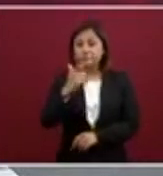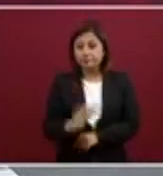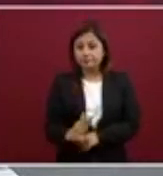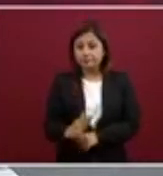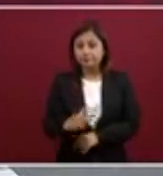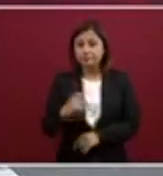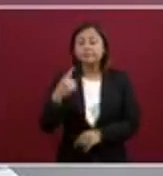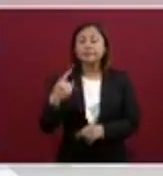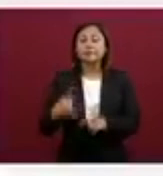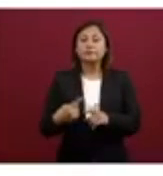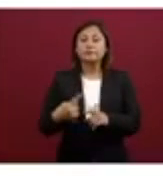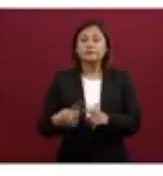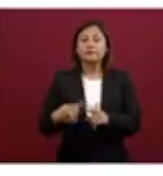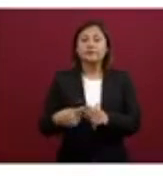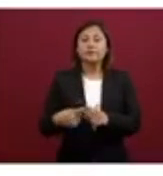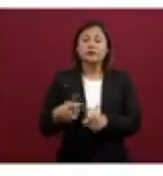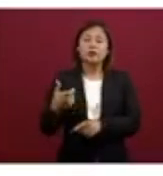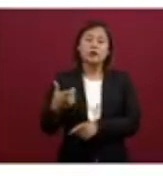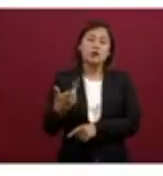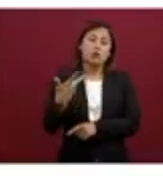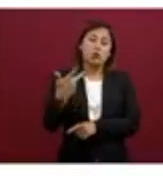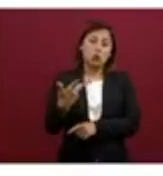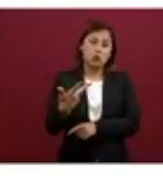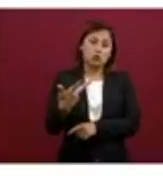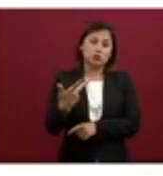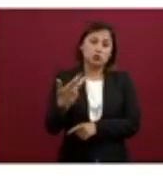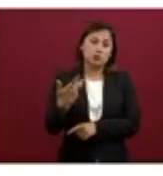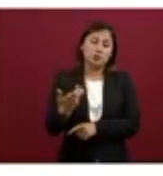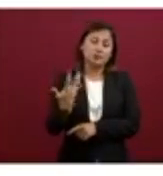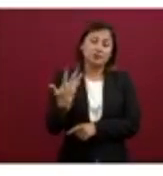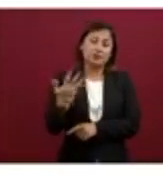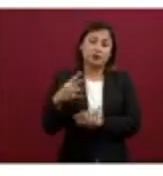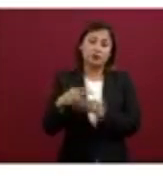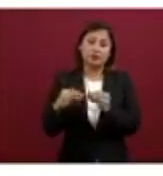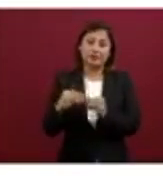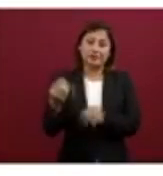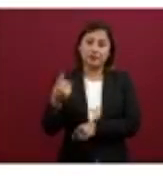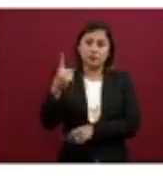a 8 pesos con 5 centavos el litro, un diferencial de